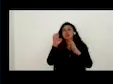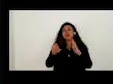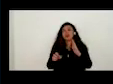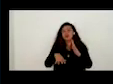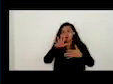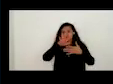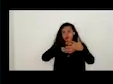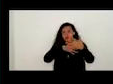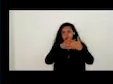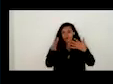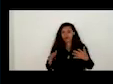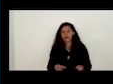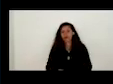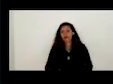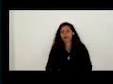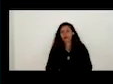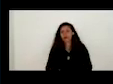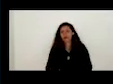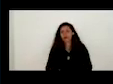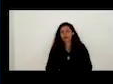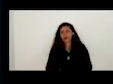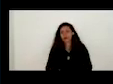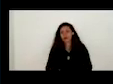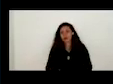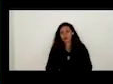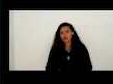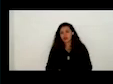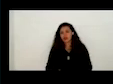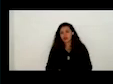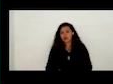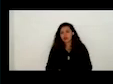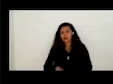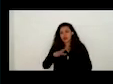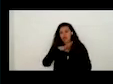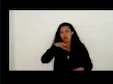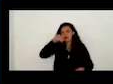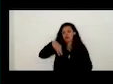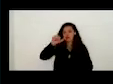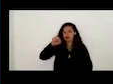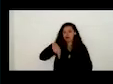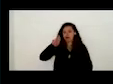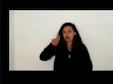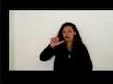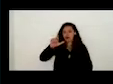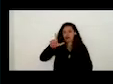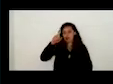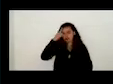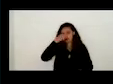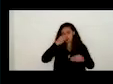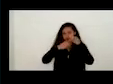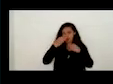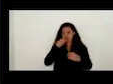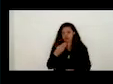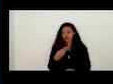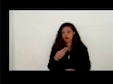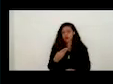tablita que viene en un manual de nutrición, nos habla por los grupos, por